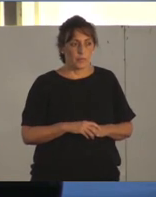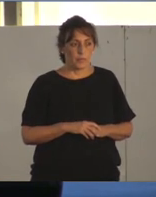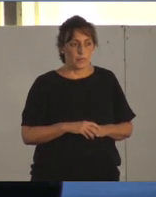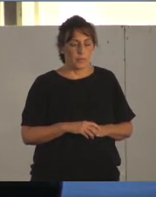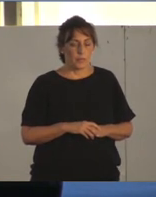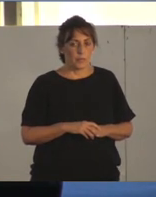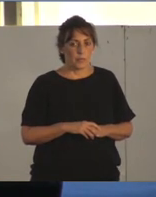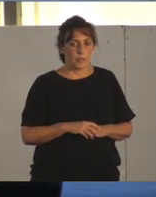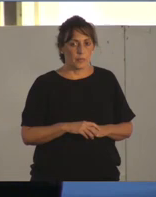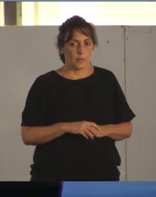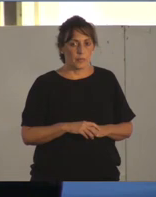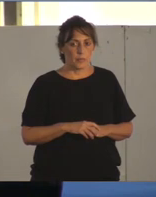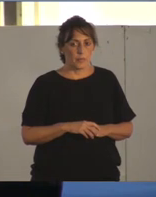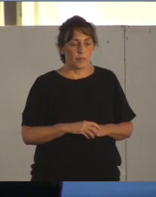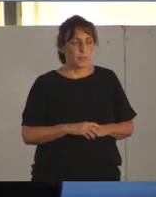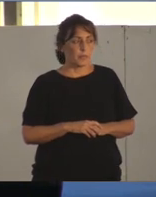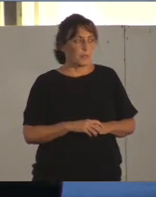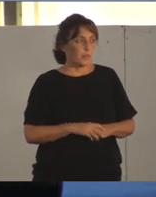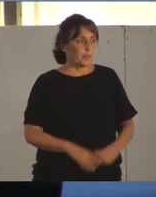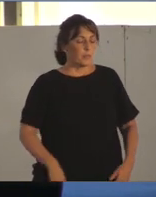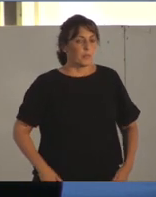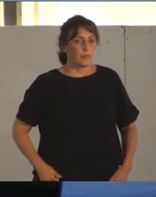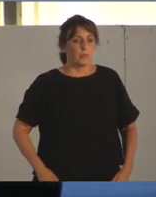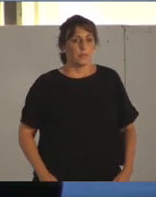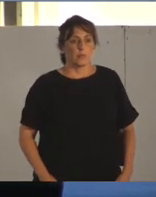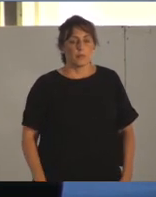Al lugar donde vamos a ir a comer.